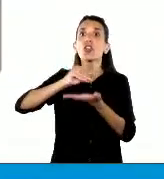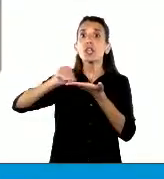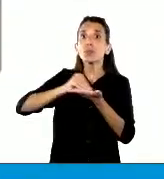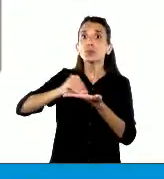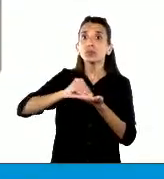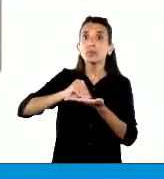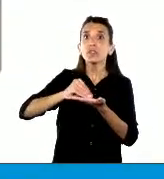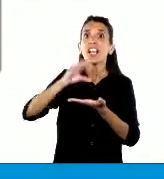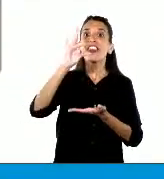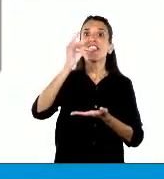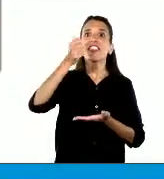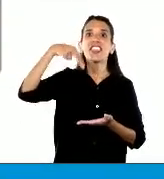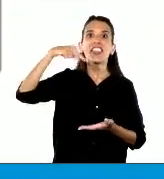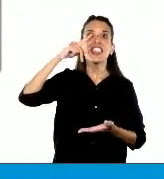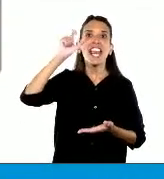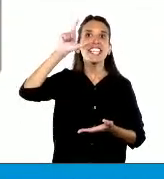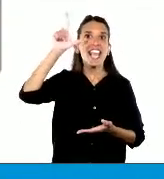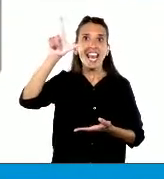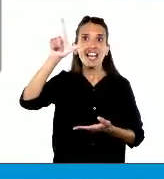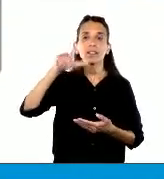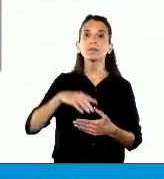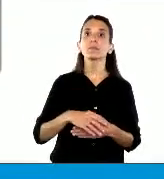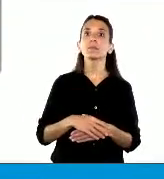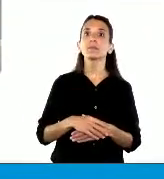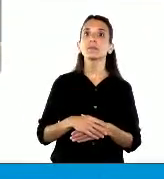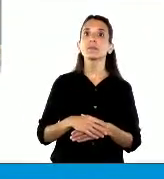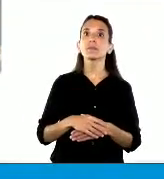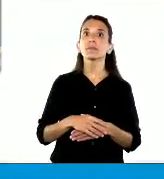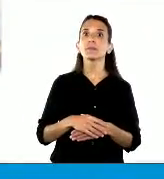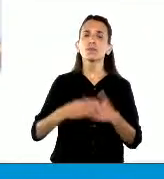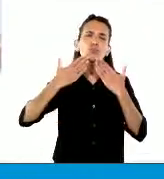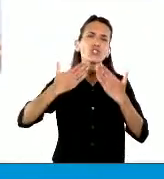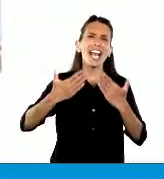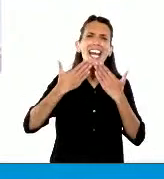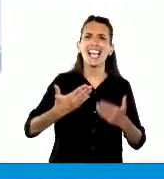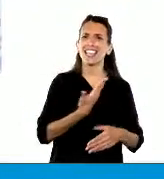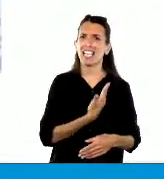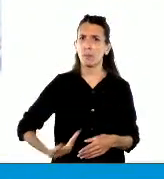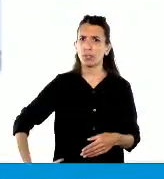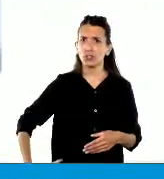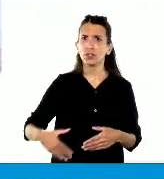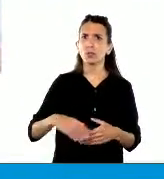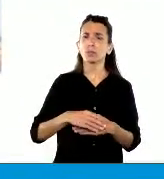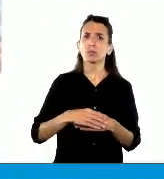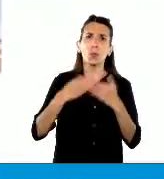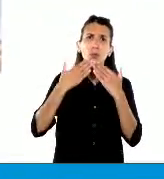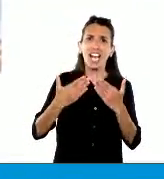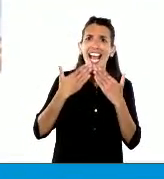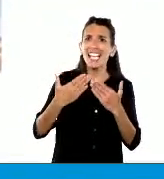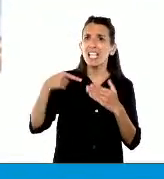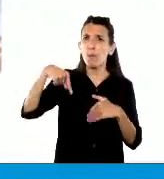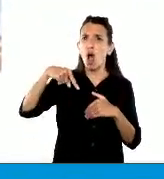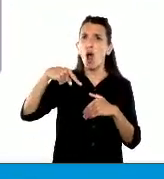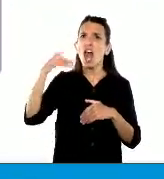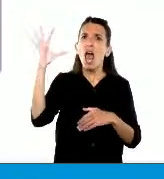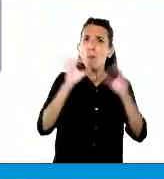Juan Miguel Gómez Parodi. Gracias, señor presidente. Bueno, qué responsabilidad